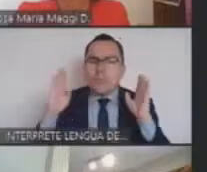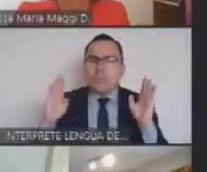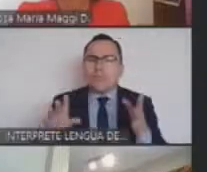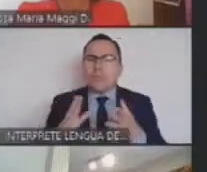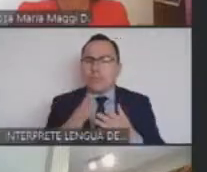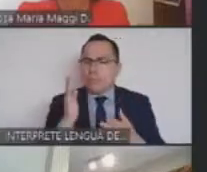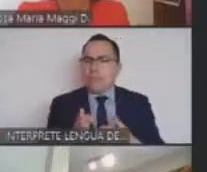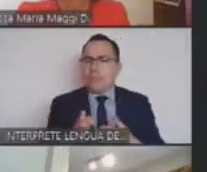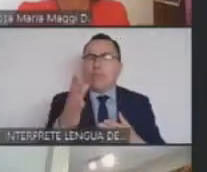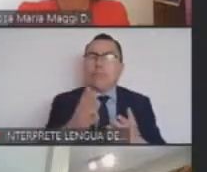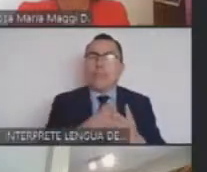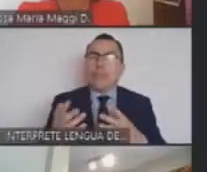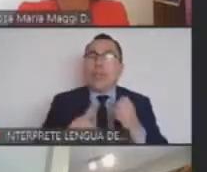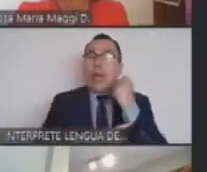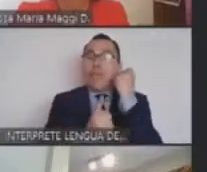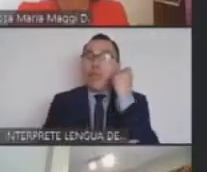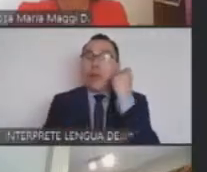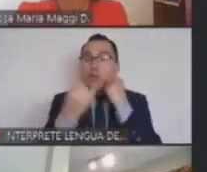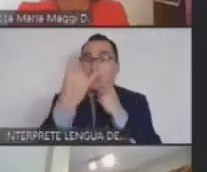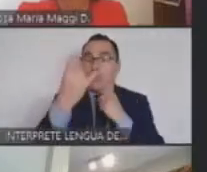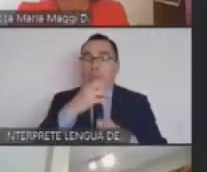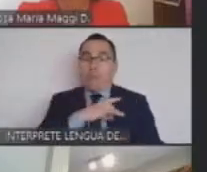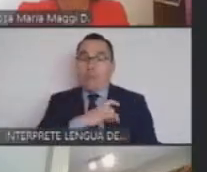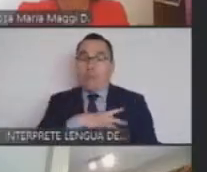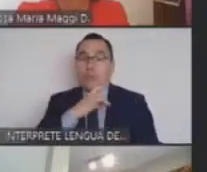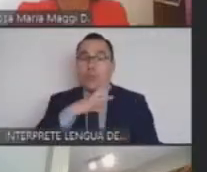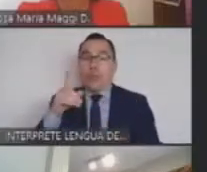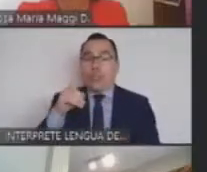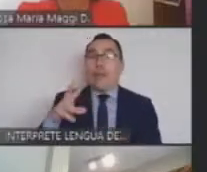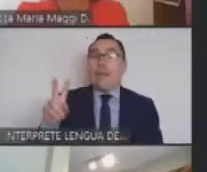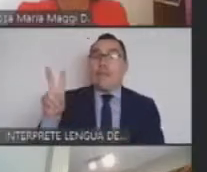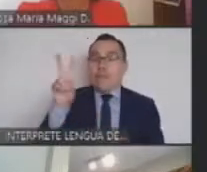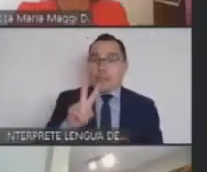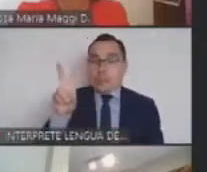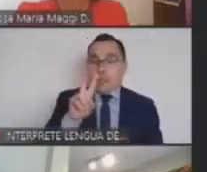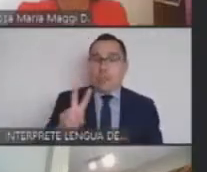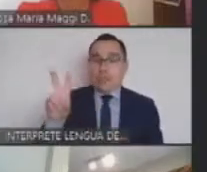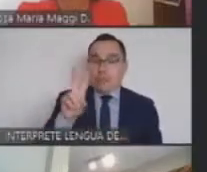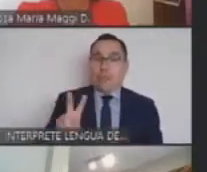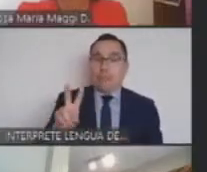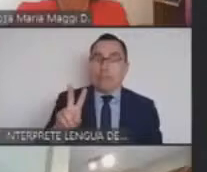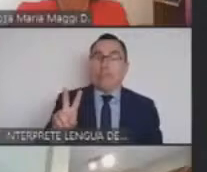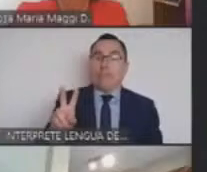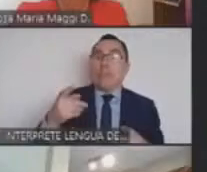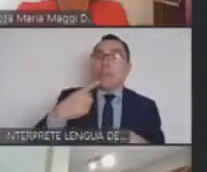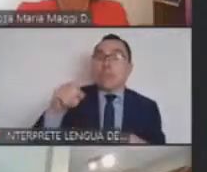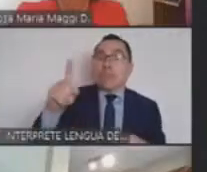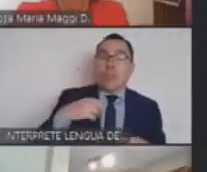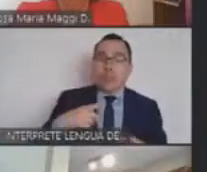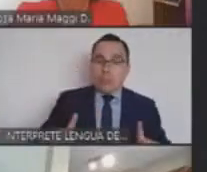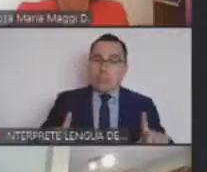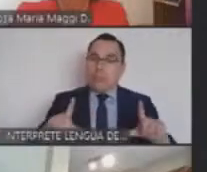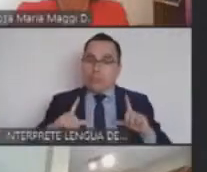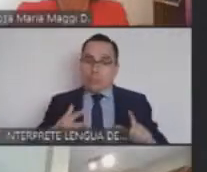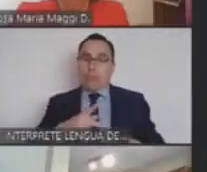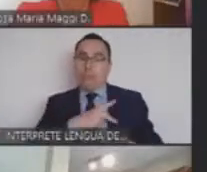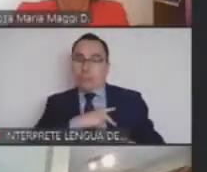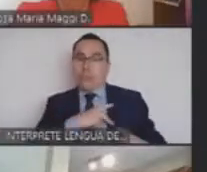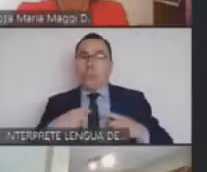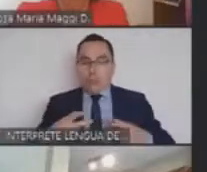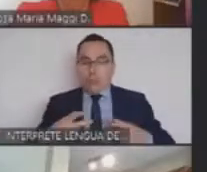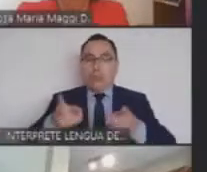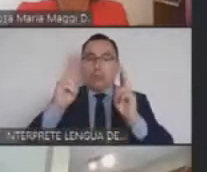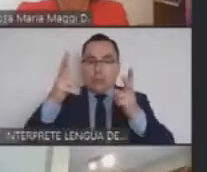es abogado de la Universidad de Chile, sede de Valparaíso, posgraduado en Derecho Constitucional por la Universidad